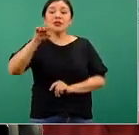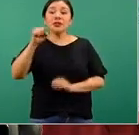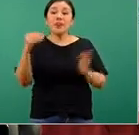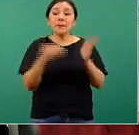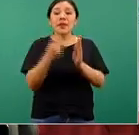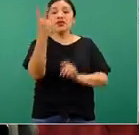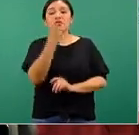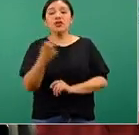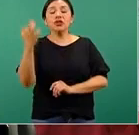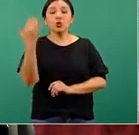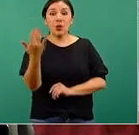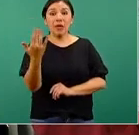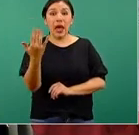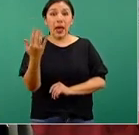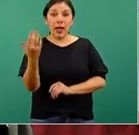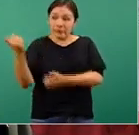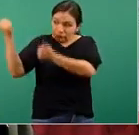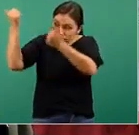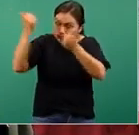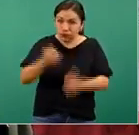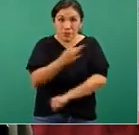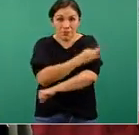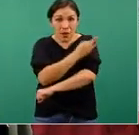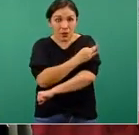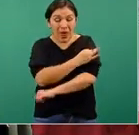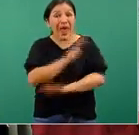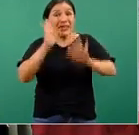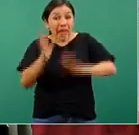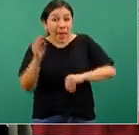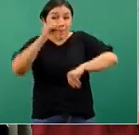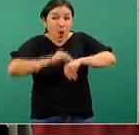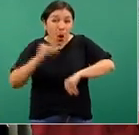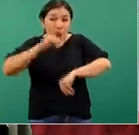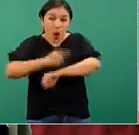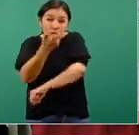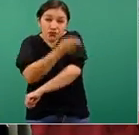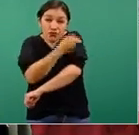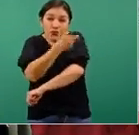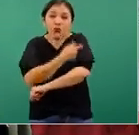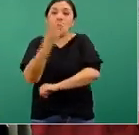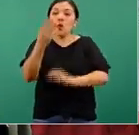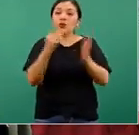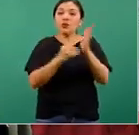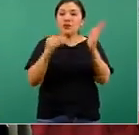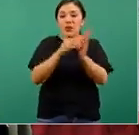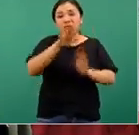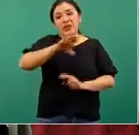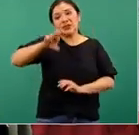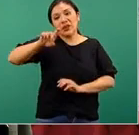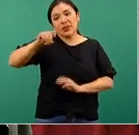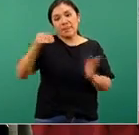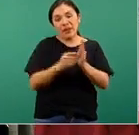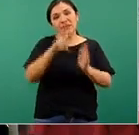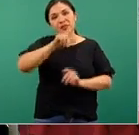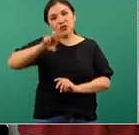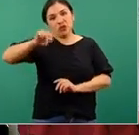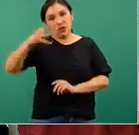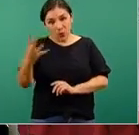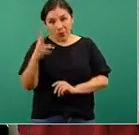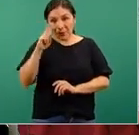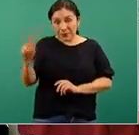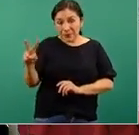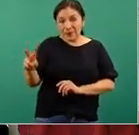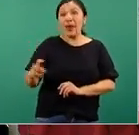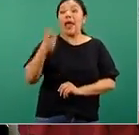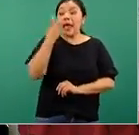7.160.250, hemos puesto ya estas y vamos a avanzar en esta semana que se estará haciendo la distribución que